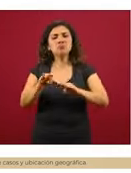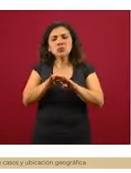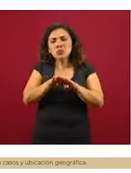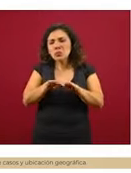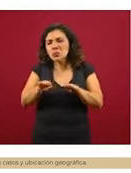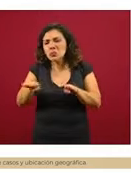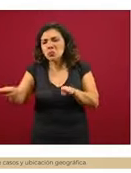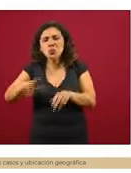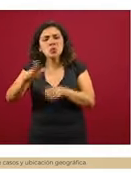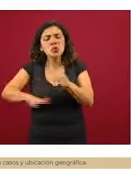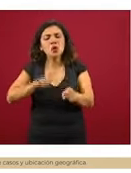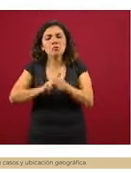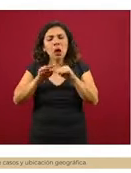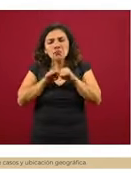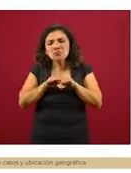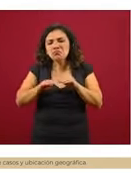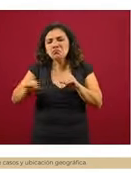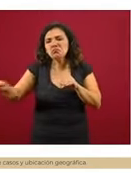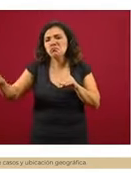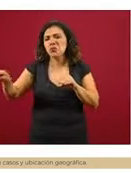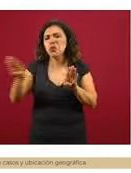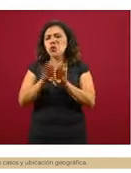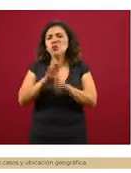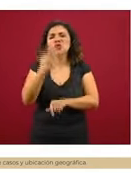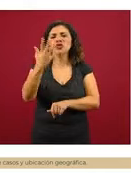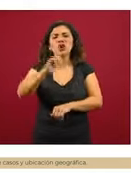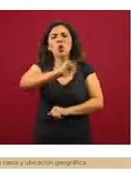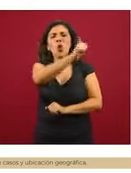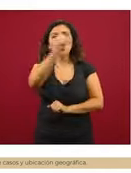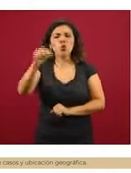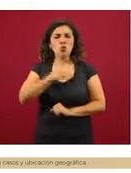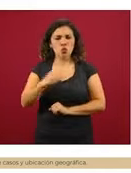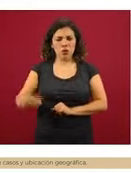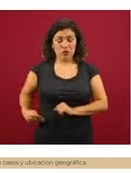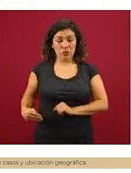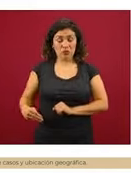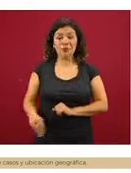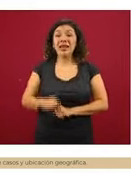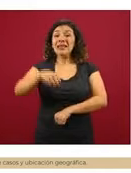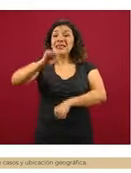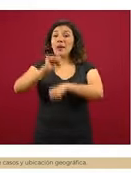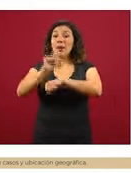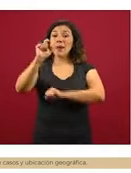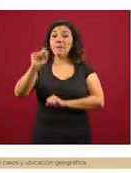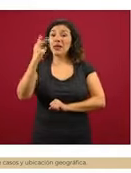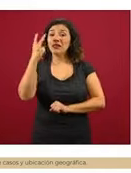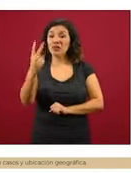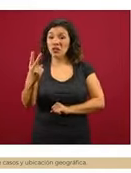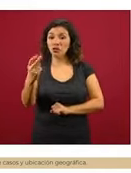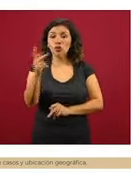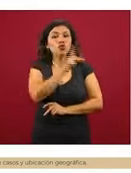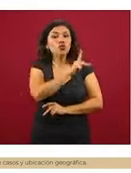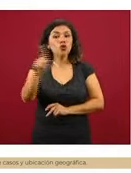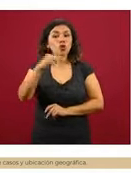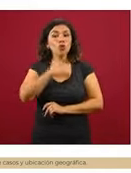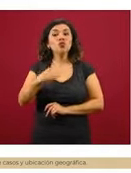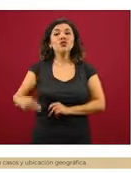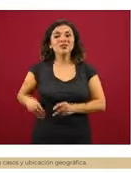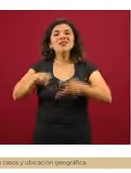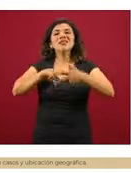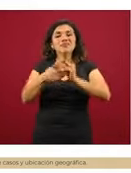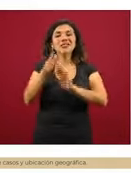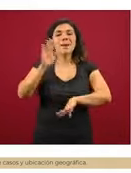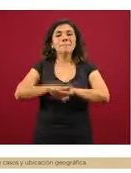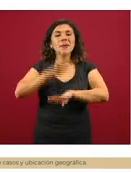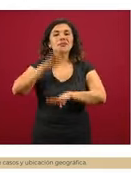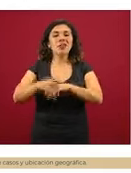comportamiento similar a los 5 municipios que estamos viendo. Ya para la semana 22 todos los municipios empiezan a